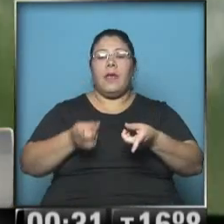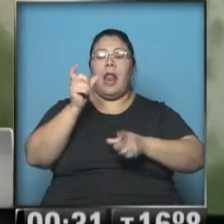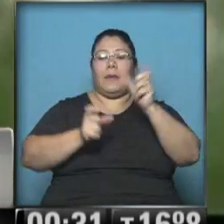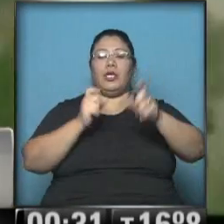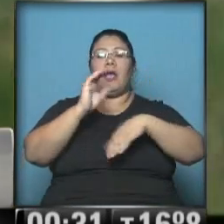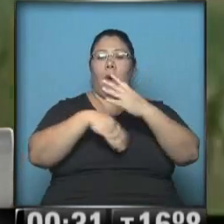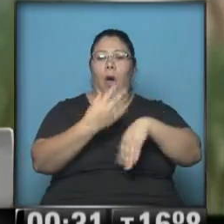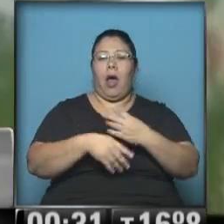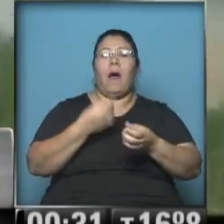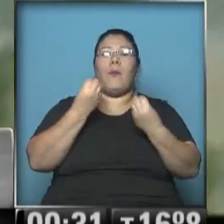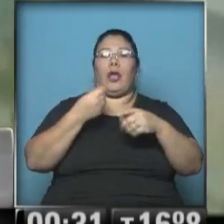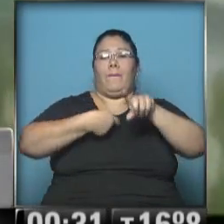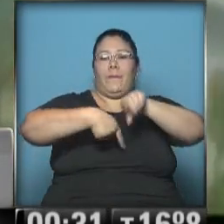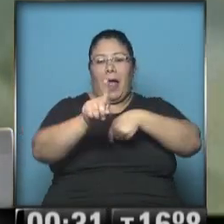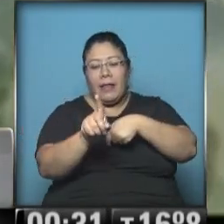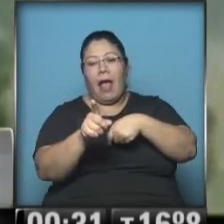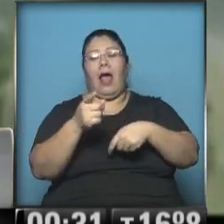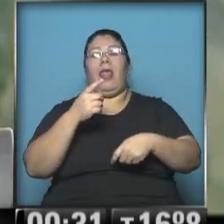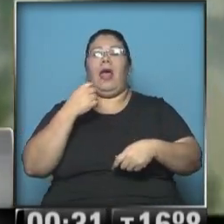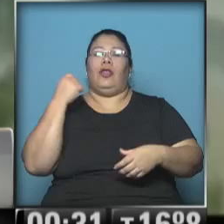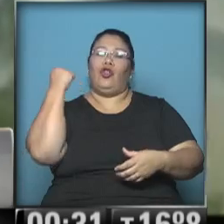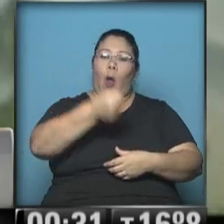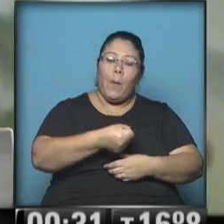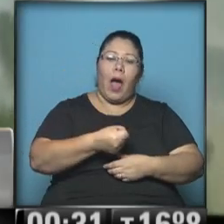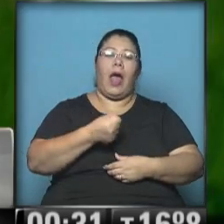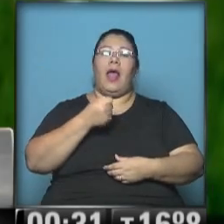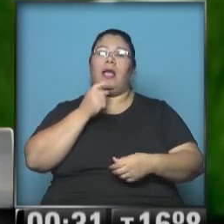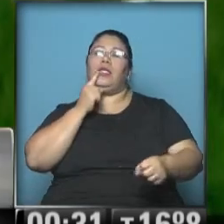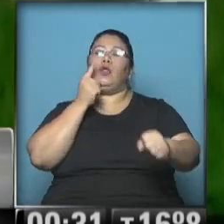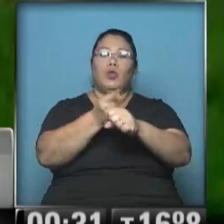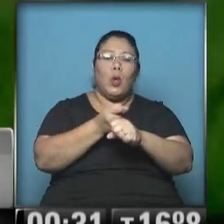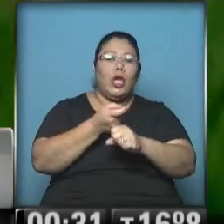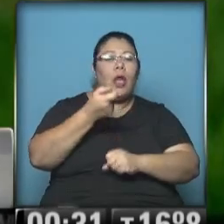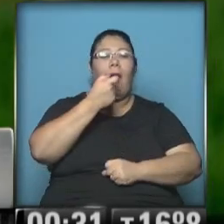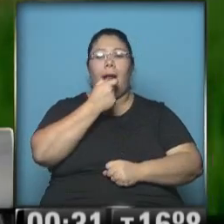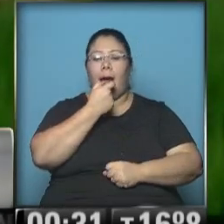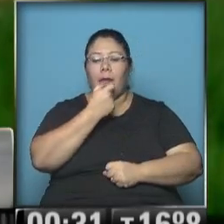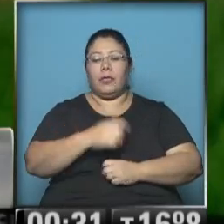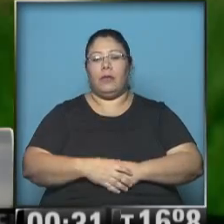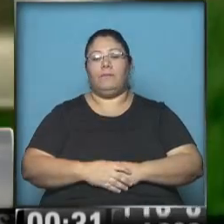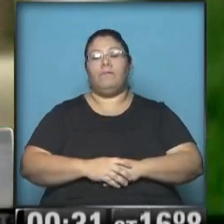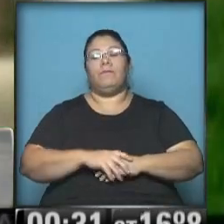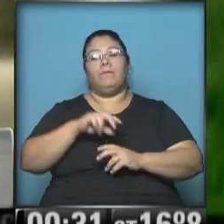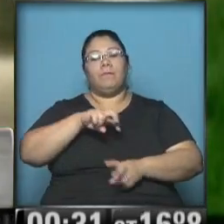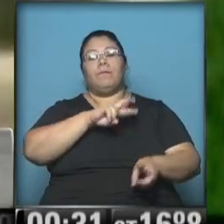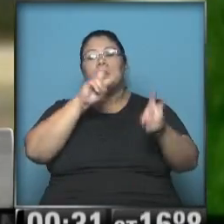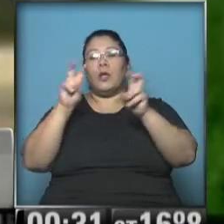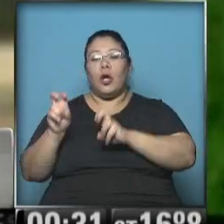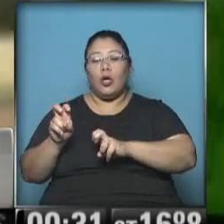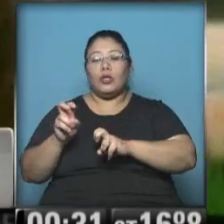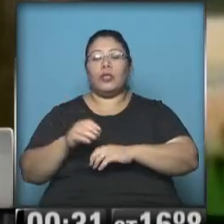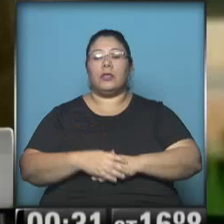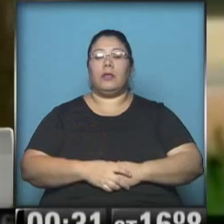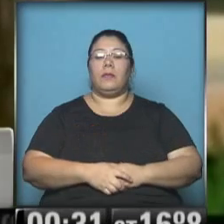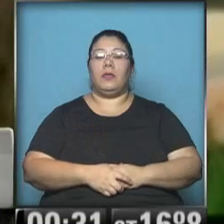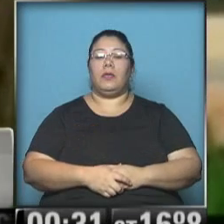patadas voladoras, trompadas, insultos hasta el árbitro. Pero no solamente tenemos que hablar de violencia acá. Lamentablemente nos vamos a mudar al viejo